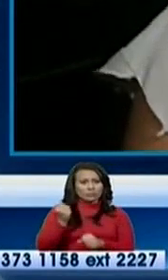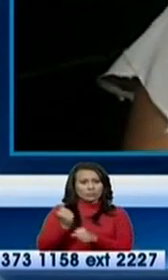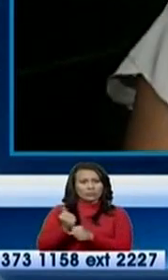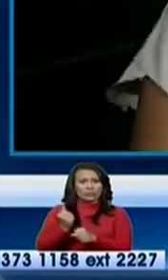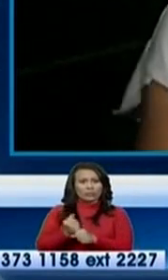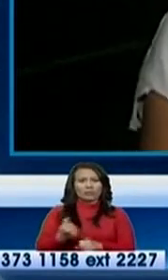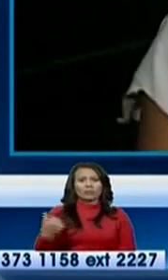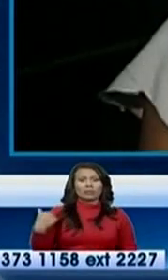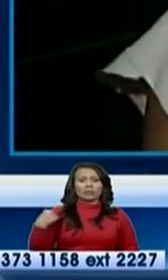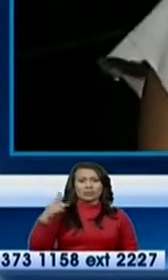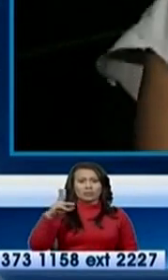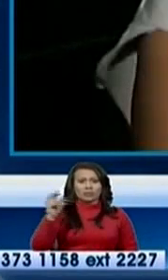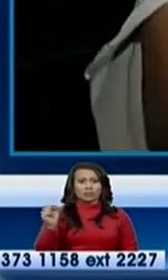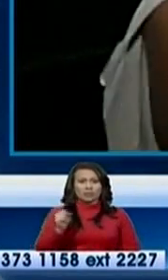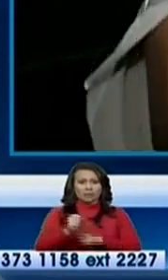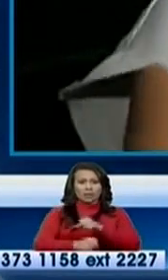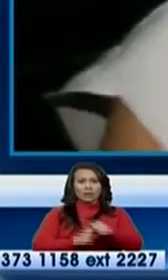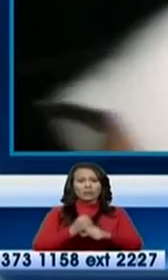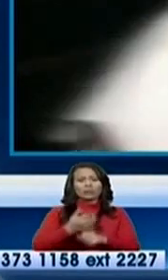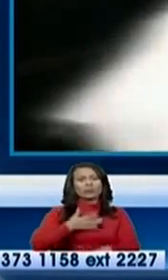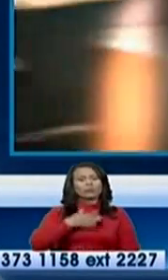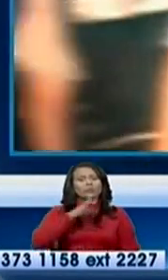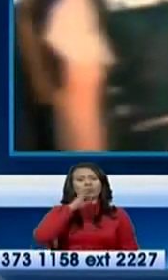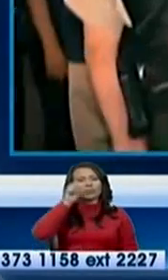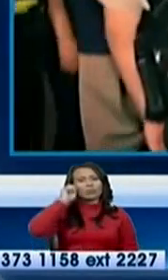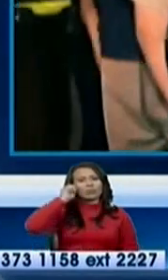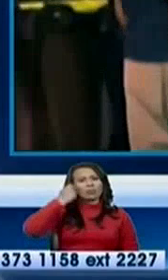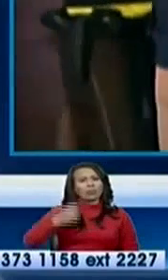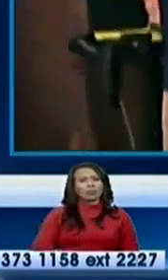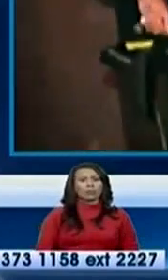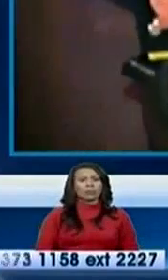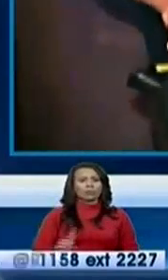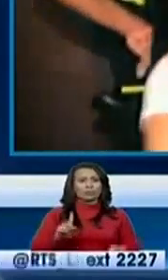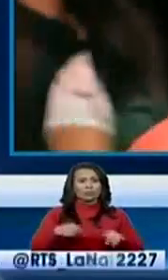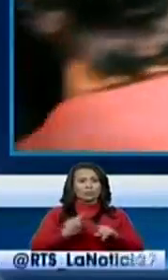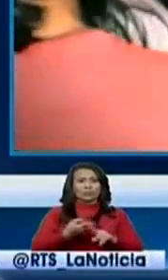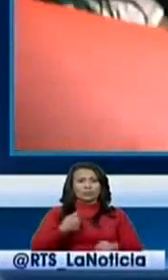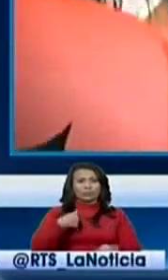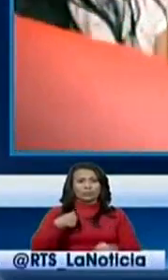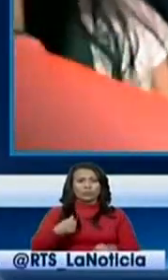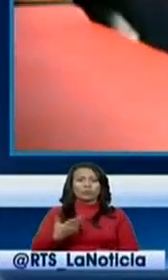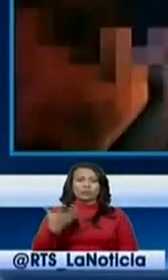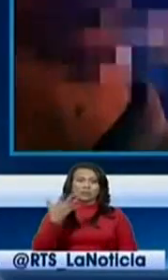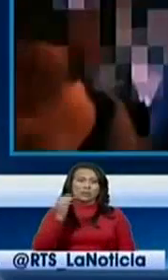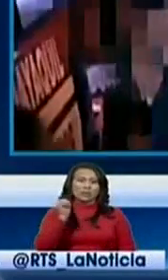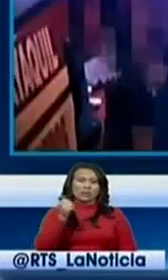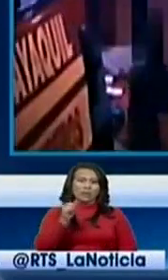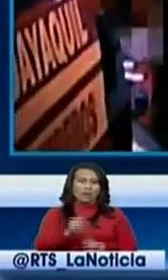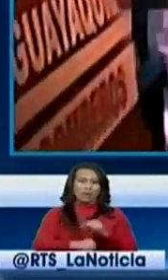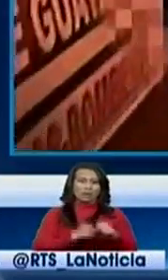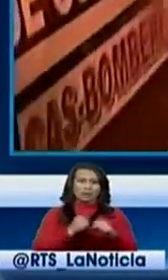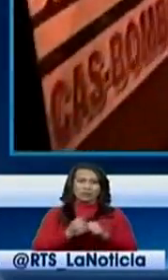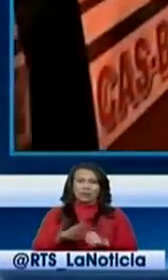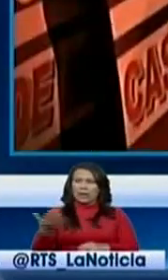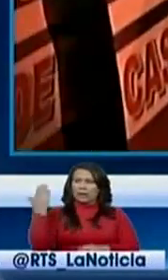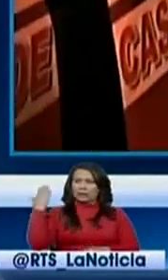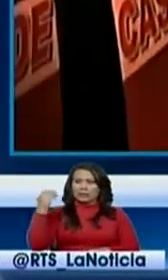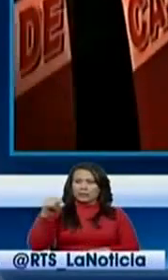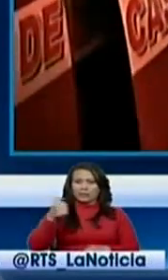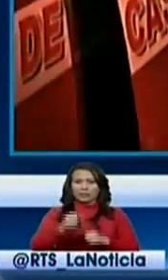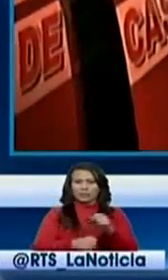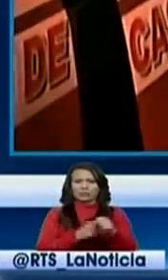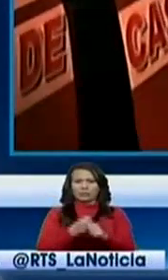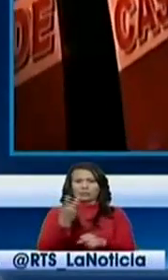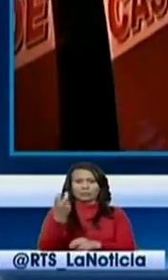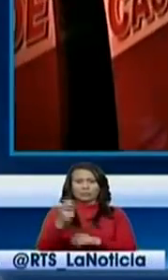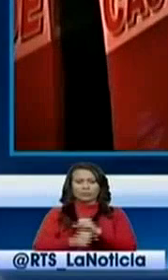30 años ejerciéndola. Y recuerdo que cuando comencé mi carrera, 5, 10 años, 15 años, hasta hace 10 años, 12